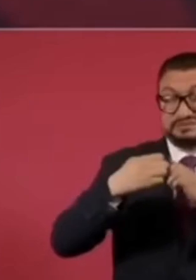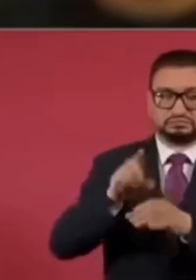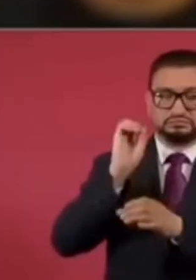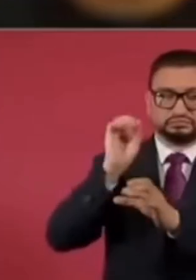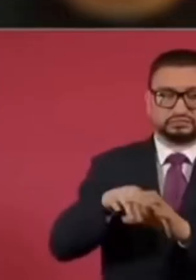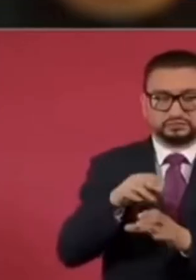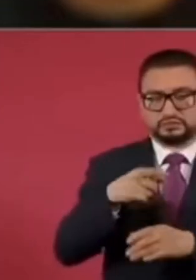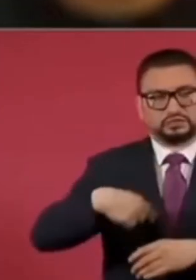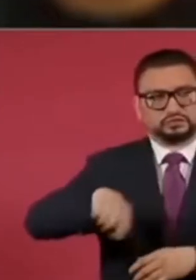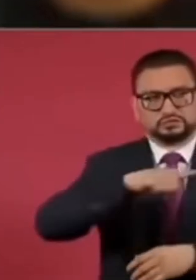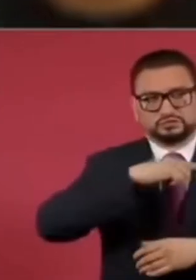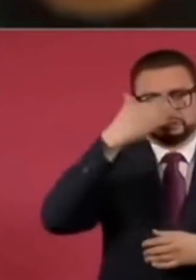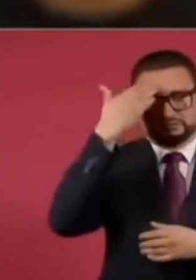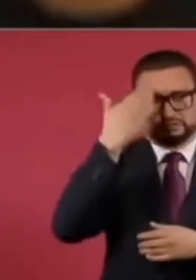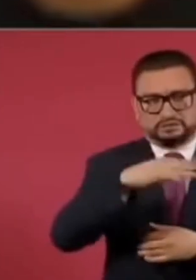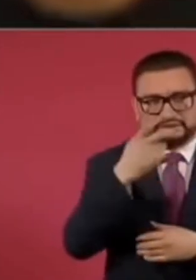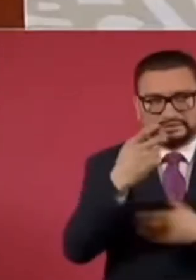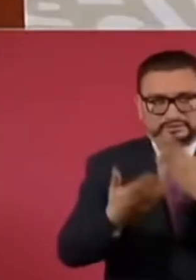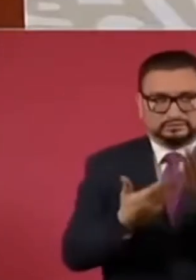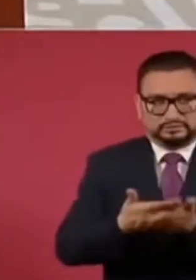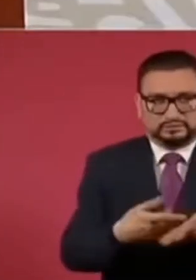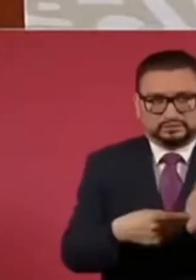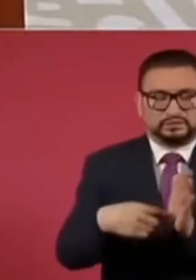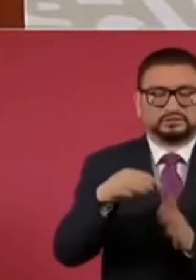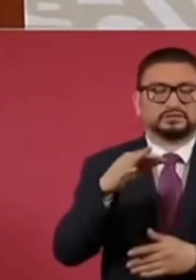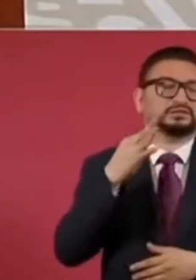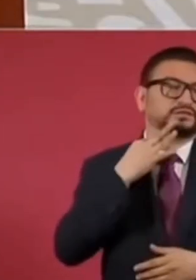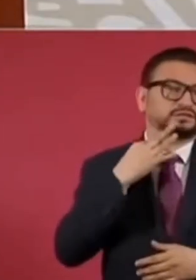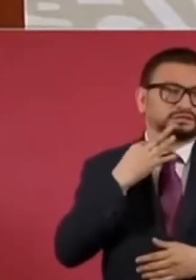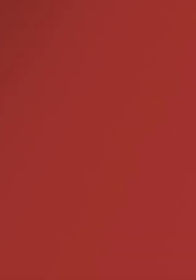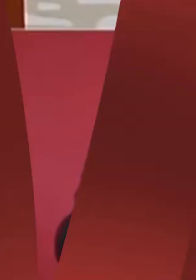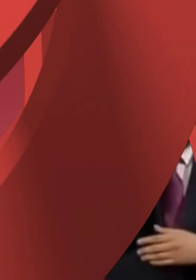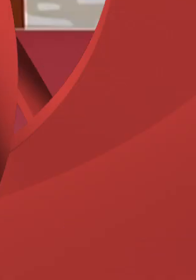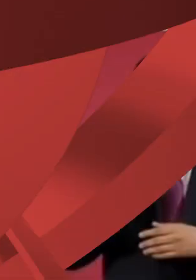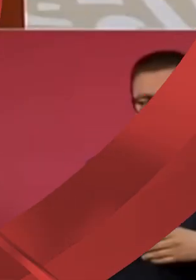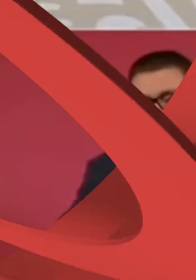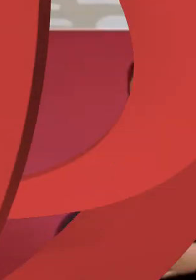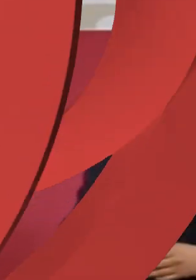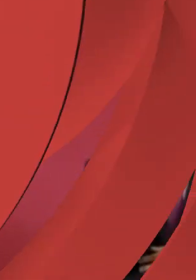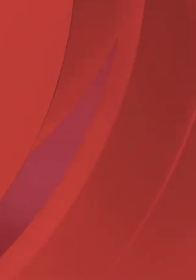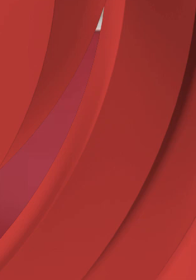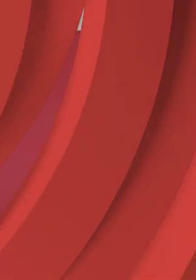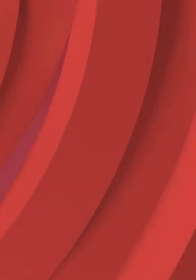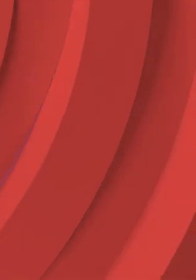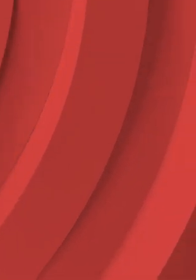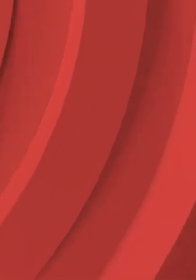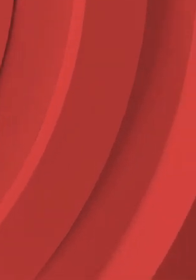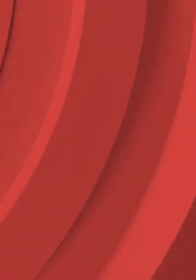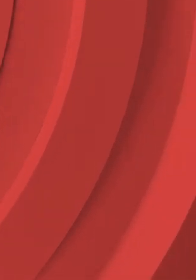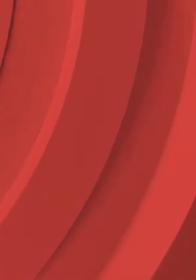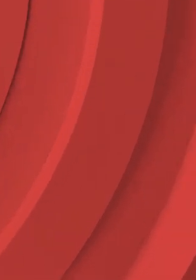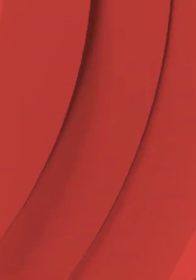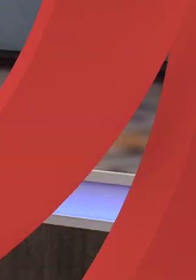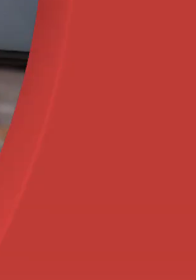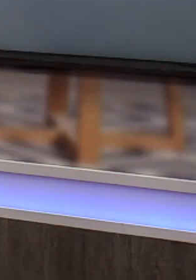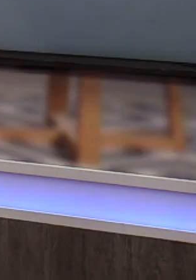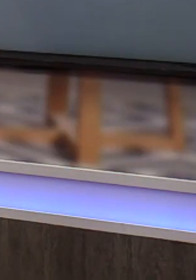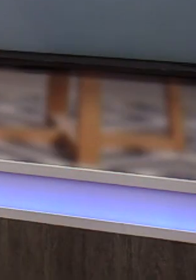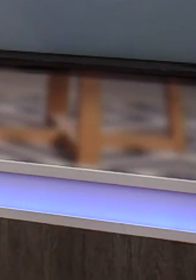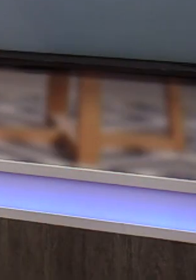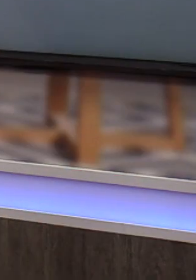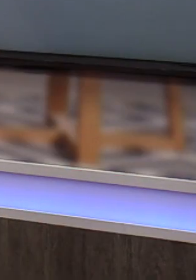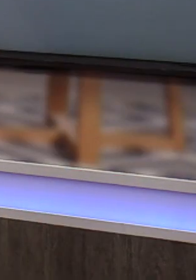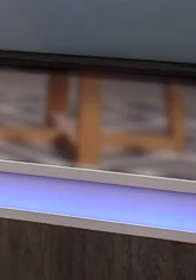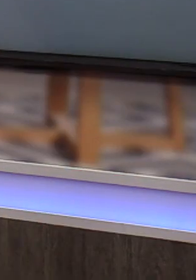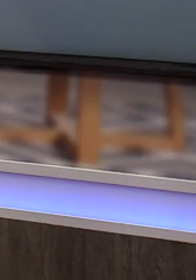muchos detalles que hay que analizar a esta entrevista de casi una hora. Pues amigos, ya estamos a punto de